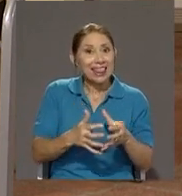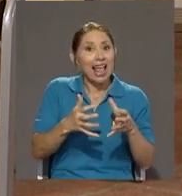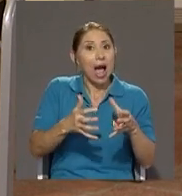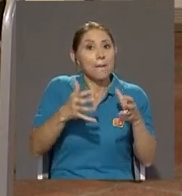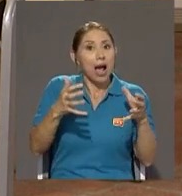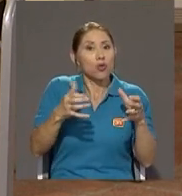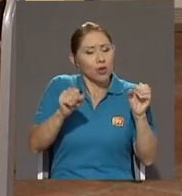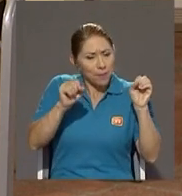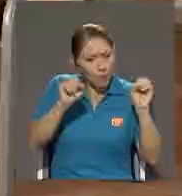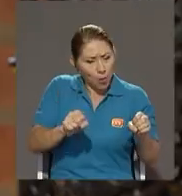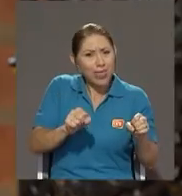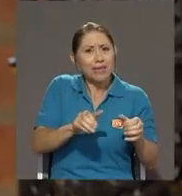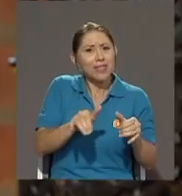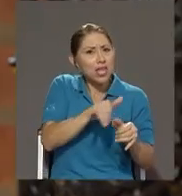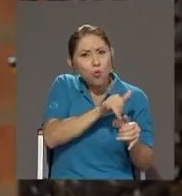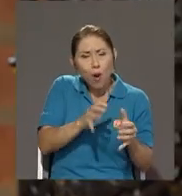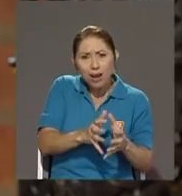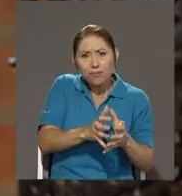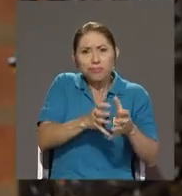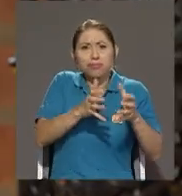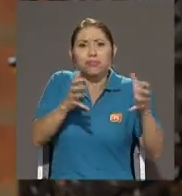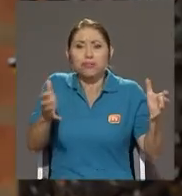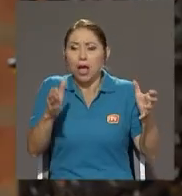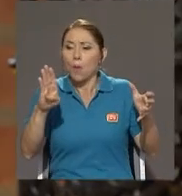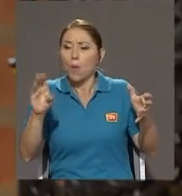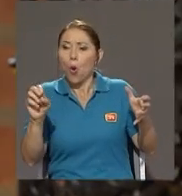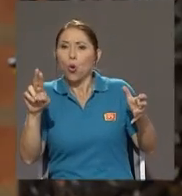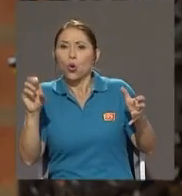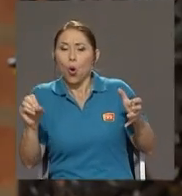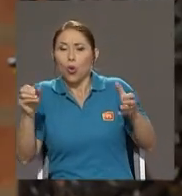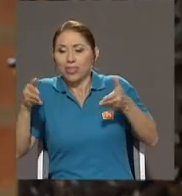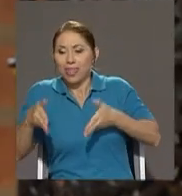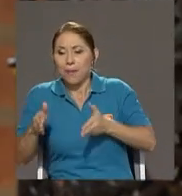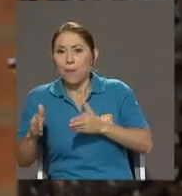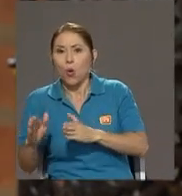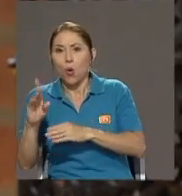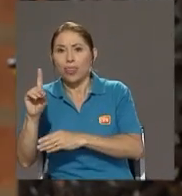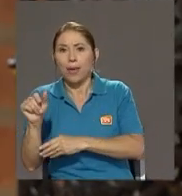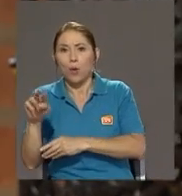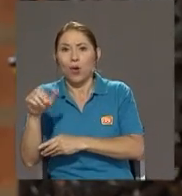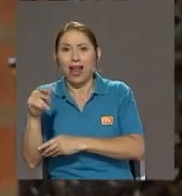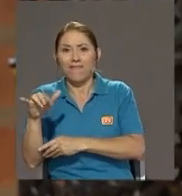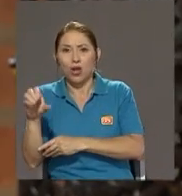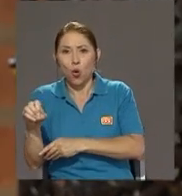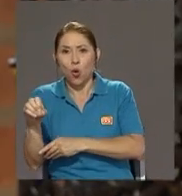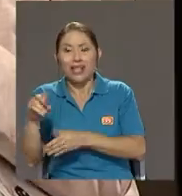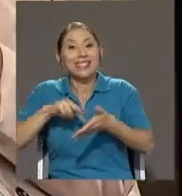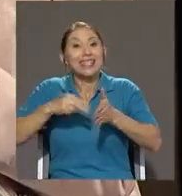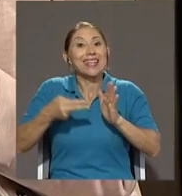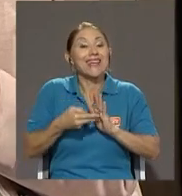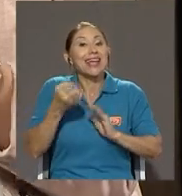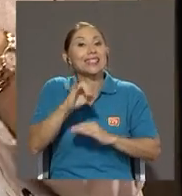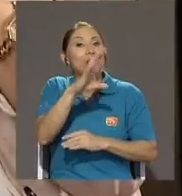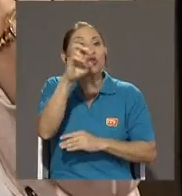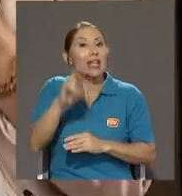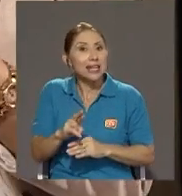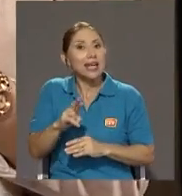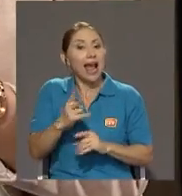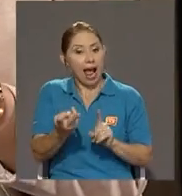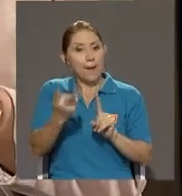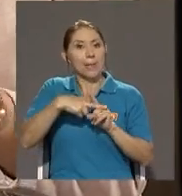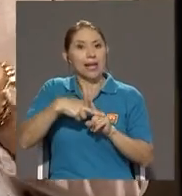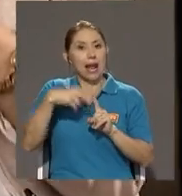de grande que el bono demográfico. ¿Qué es lo que nos dice esto? De que si Costa Rica lograra implementar las políticas de género adecuadas y en